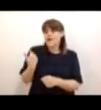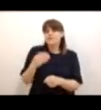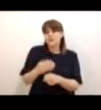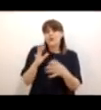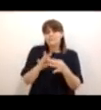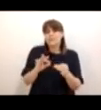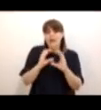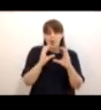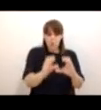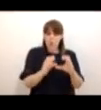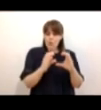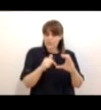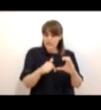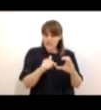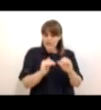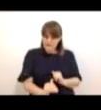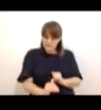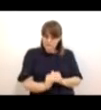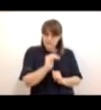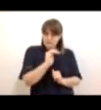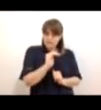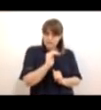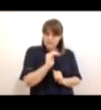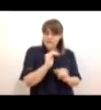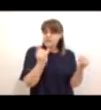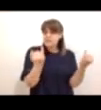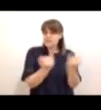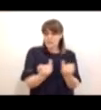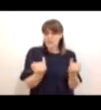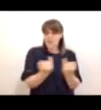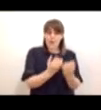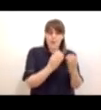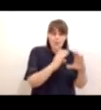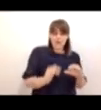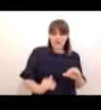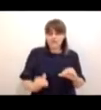en cuanto a la crianza es exactamente igual si me ponen la siguiente